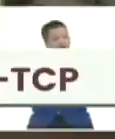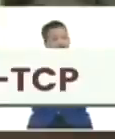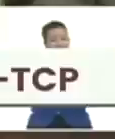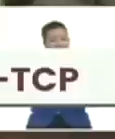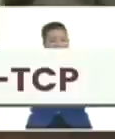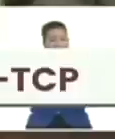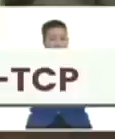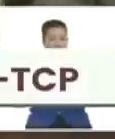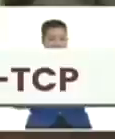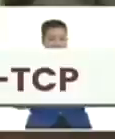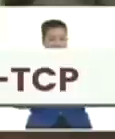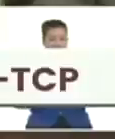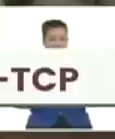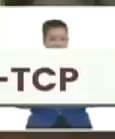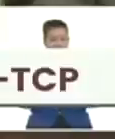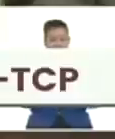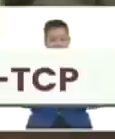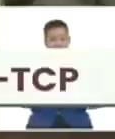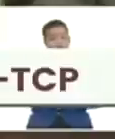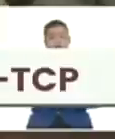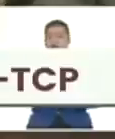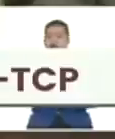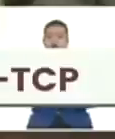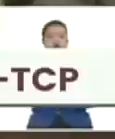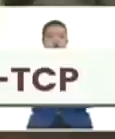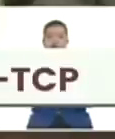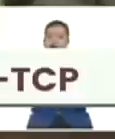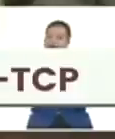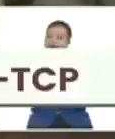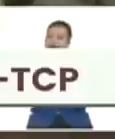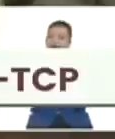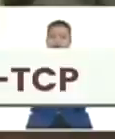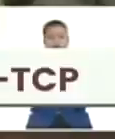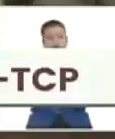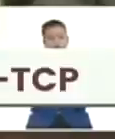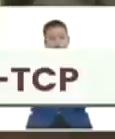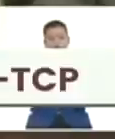Pero no podemos permitir que continúe este tipo de cosas